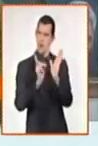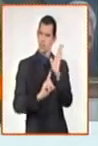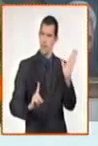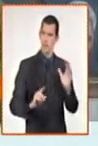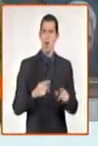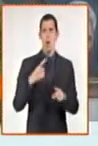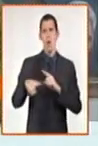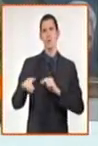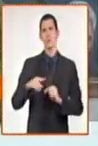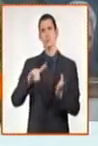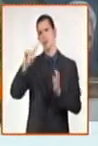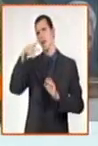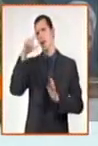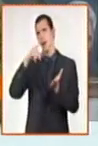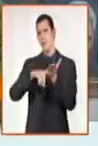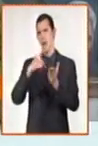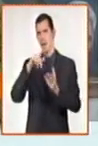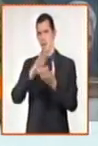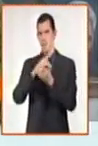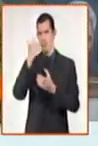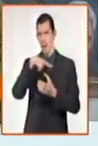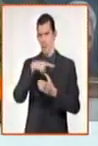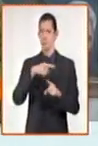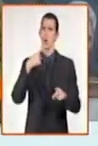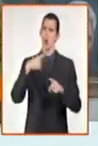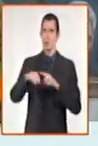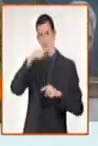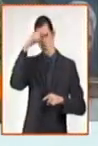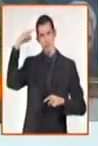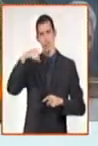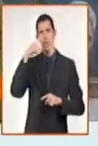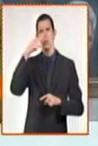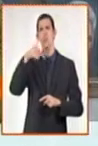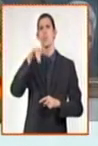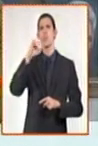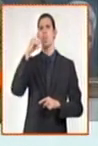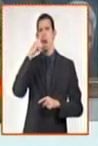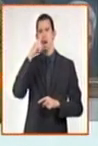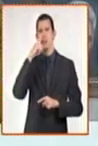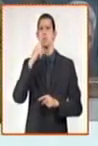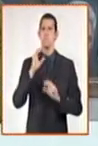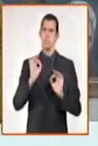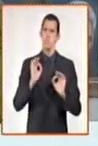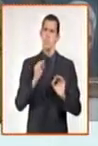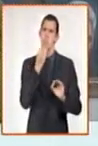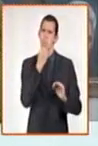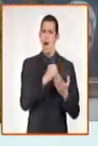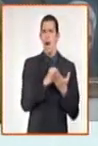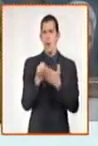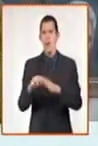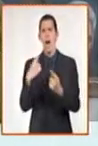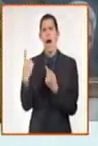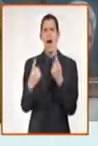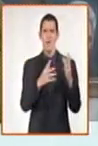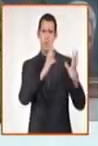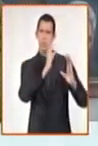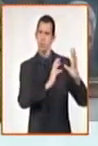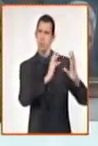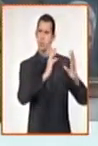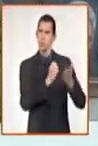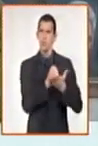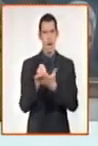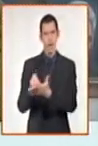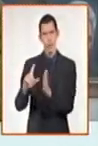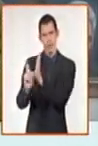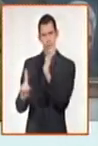que nos van quedando. Se ha estado también recuperando todo lo que tiene que ver con las comunicaciones. Ya el 82% de las afectaciones que tenemos en la